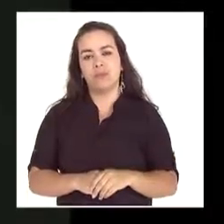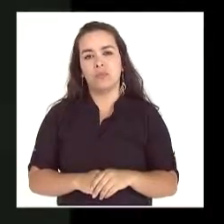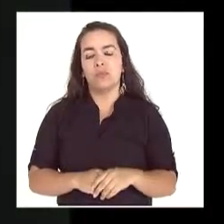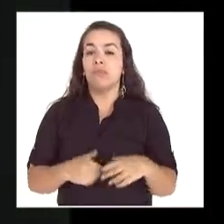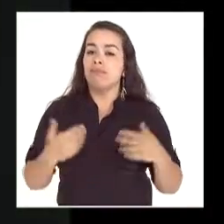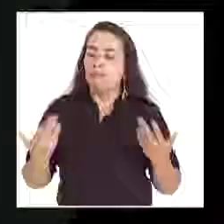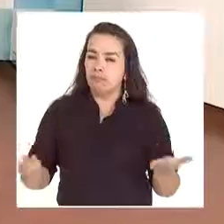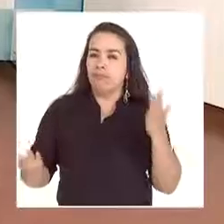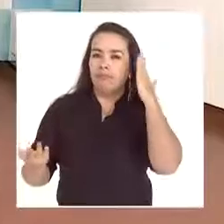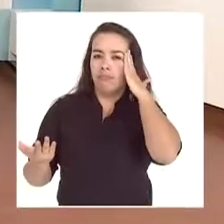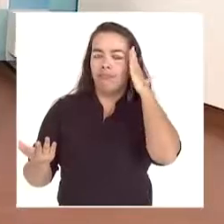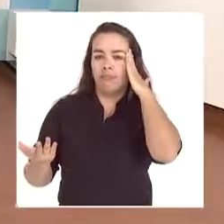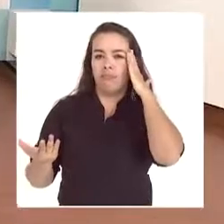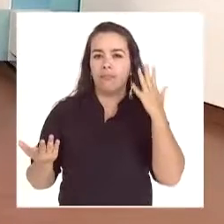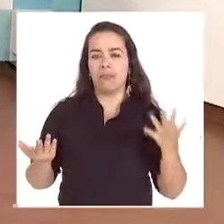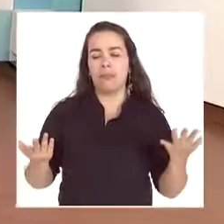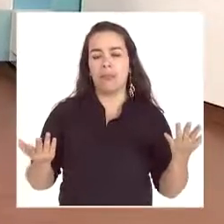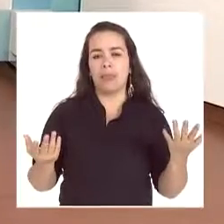algunas